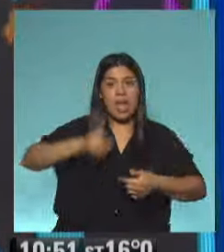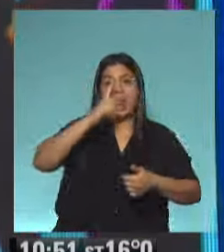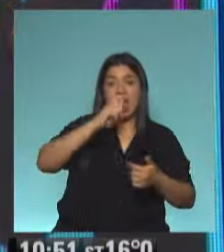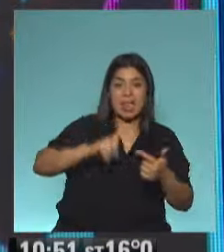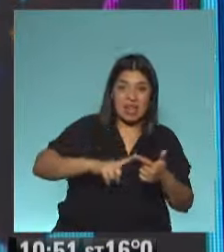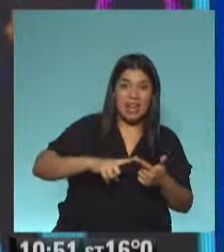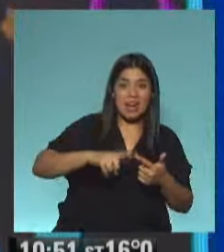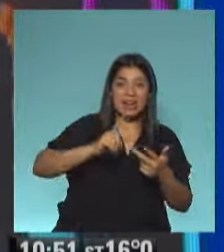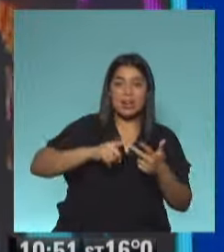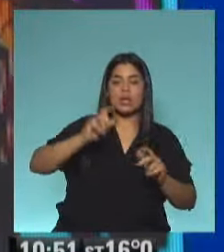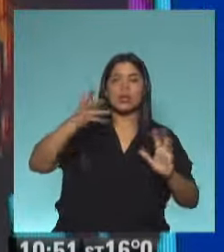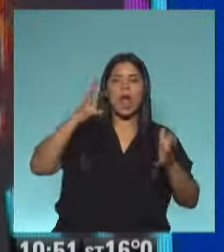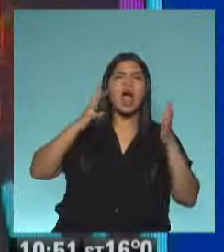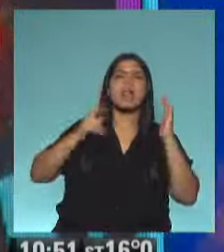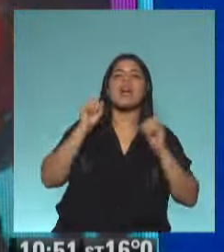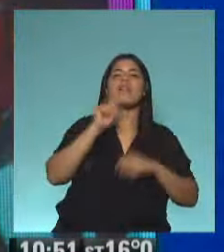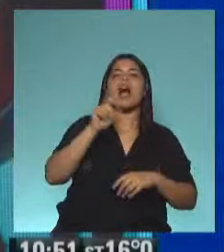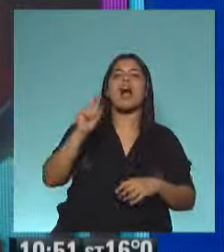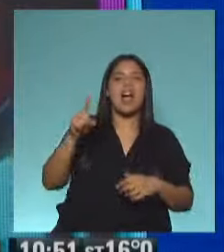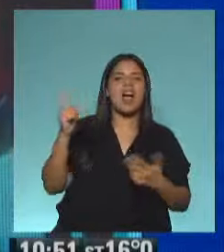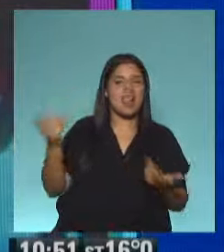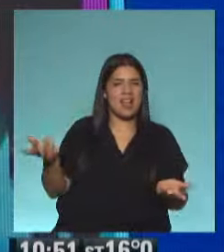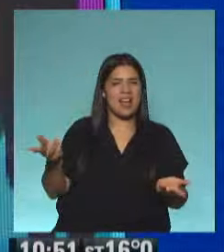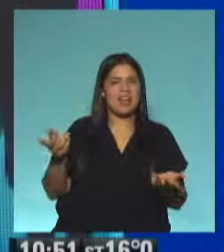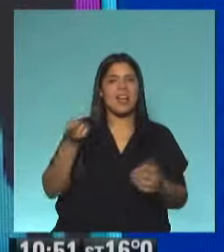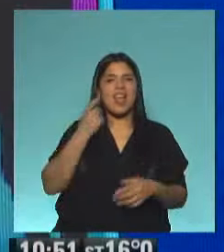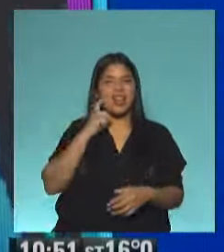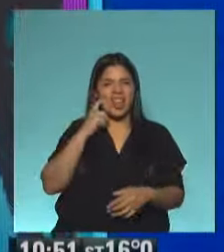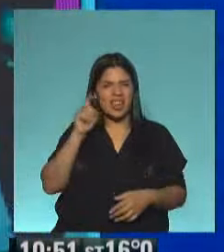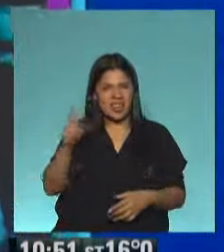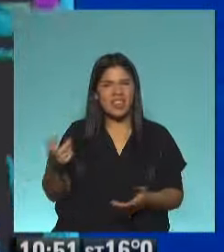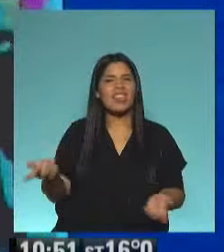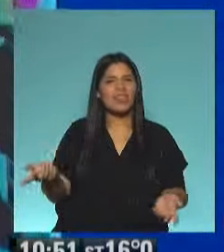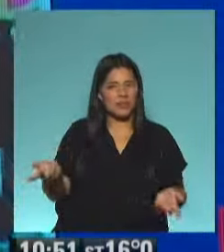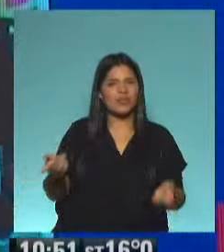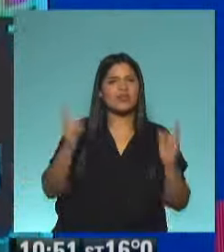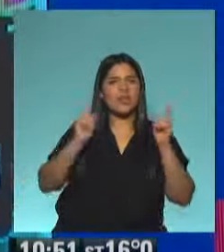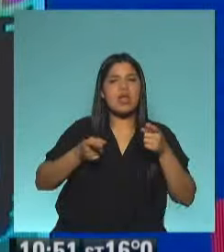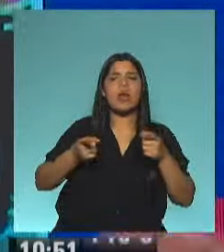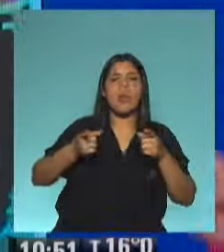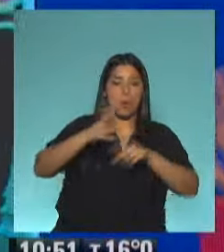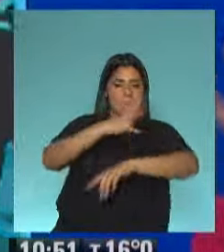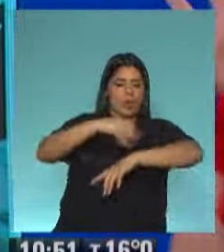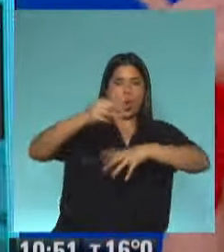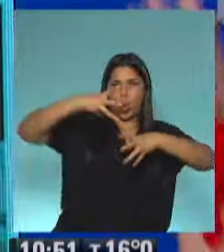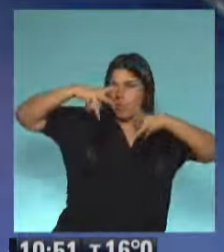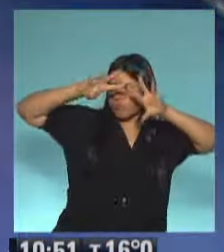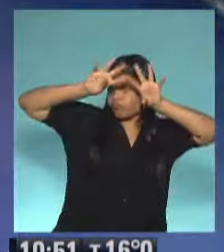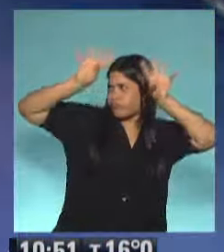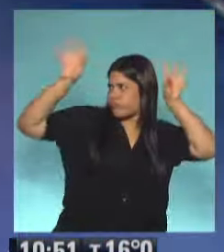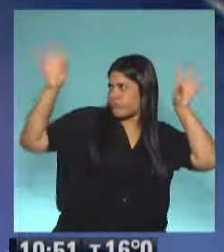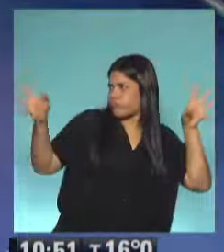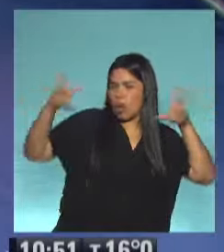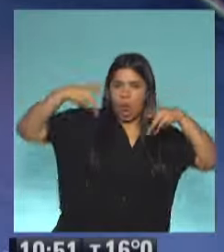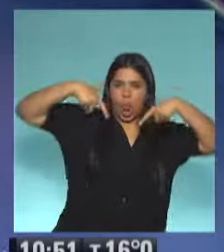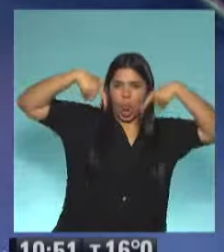Ríos. Y nos llenamos de plumas. ¿Por qué? ¿Qué hicimos? Nos llenamos de plumas y de